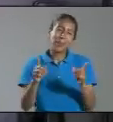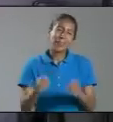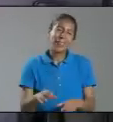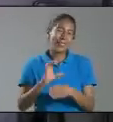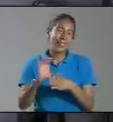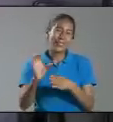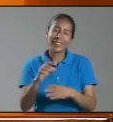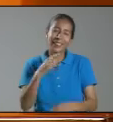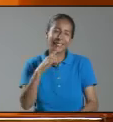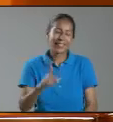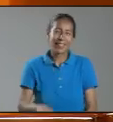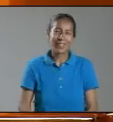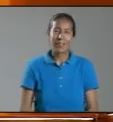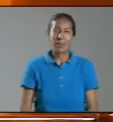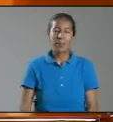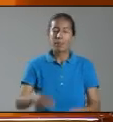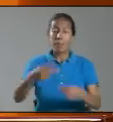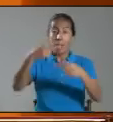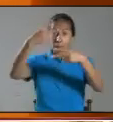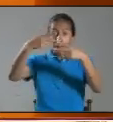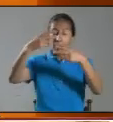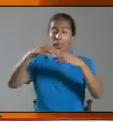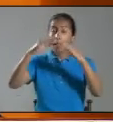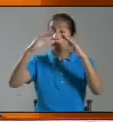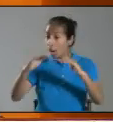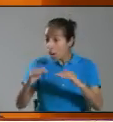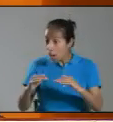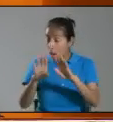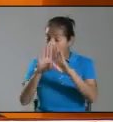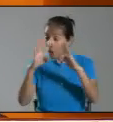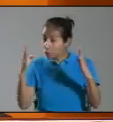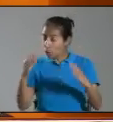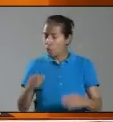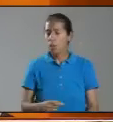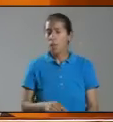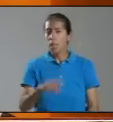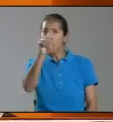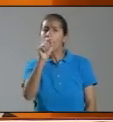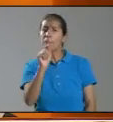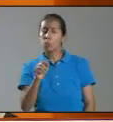El otro bajó la ventanilla y le dijo: ¿entiendes